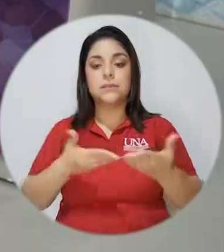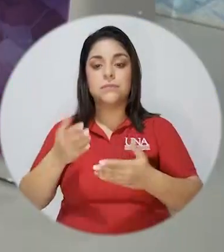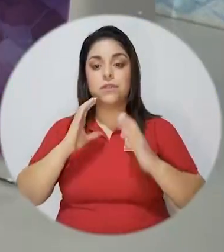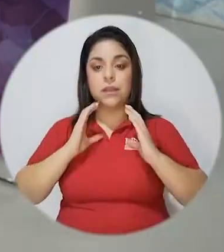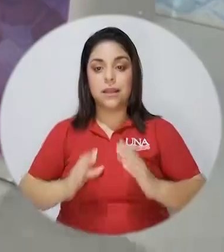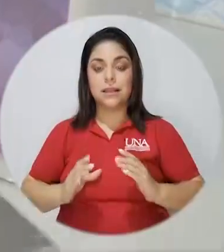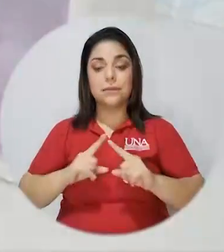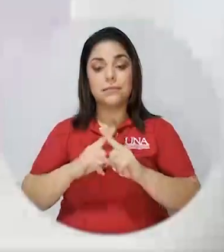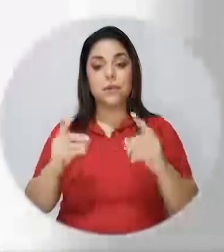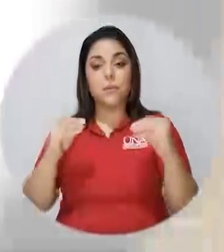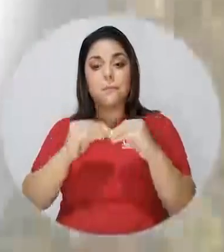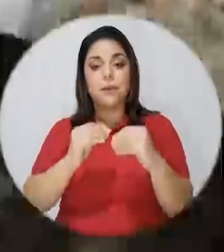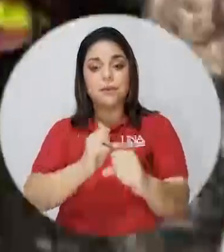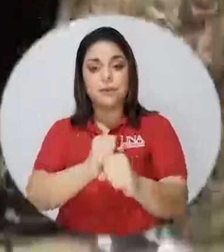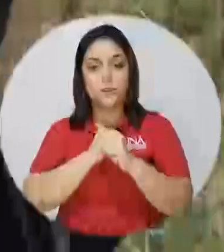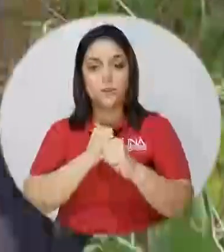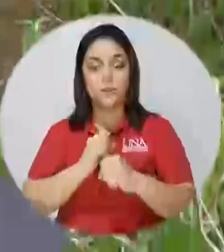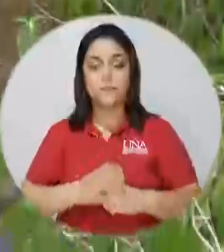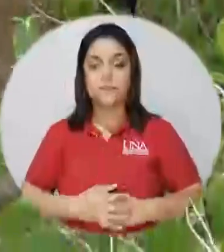seguridad.